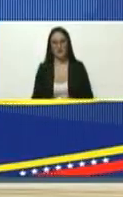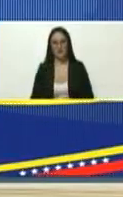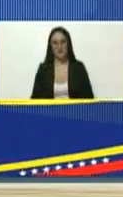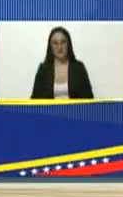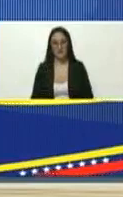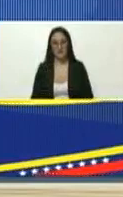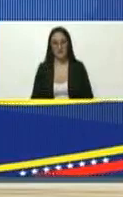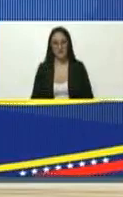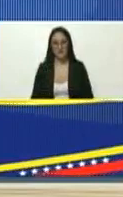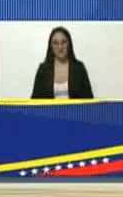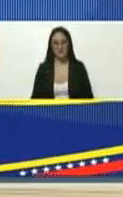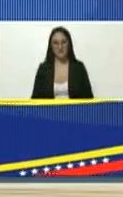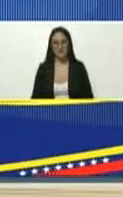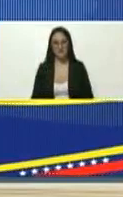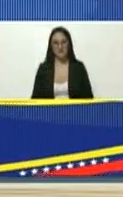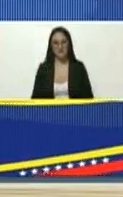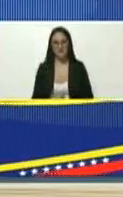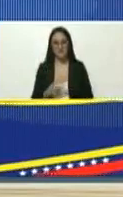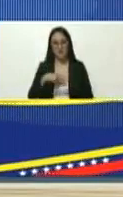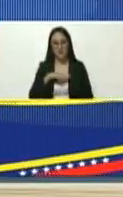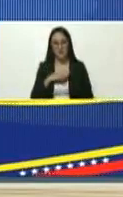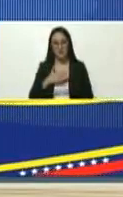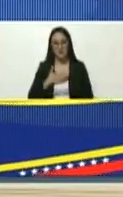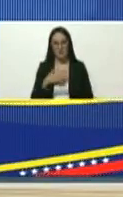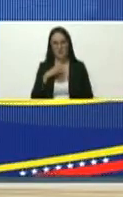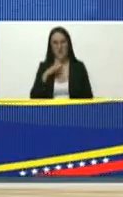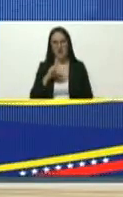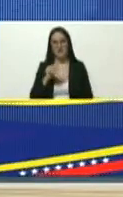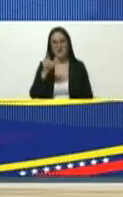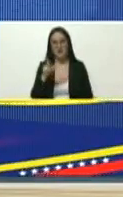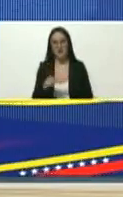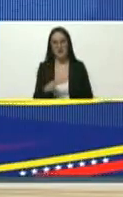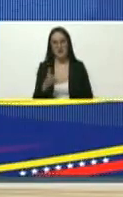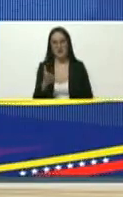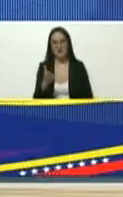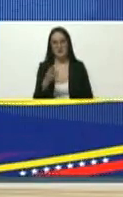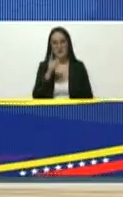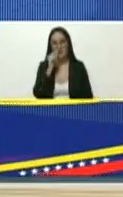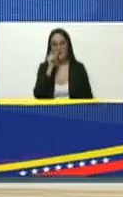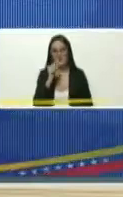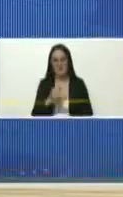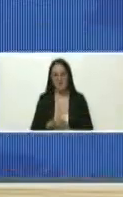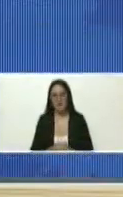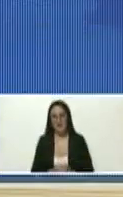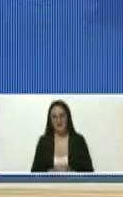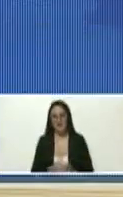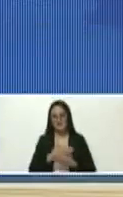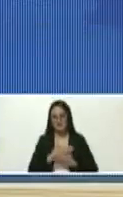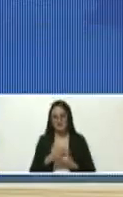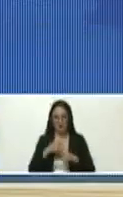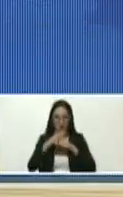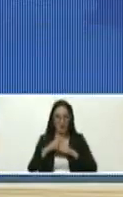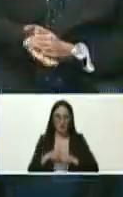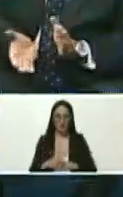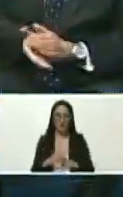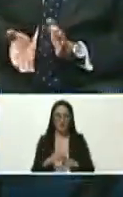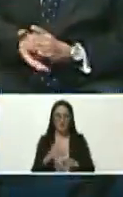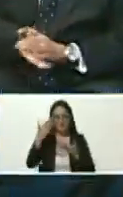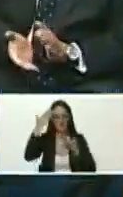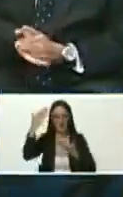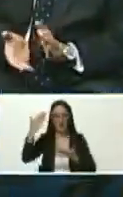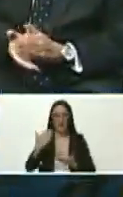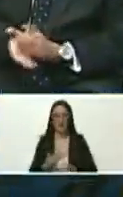y estamos privilegiados de poder hablar con Álvaro It's Silva Calderón. Es un gran honor poder